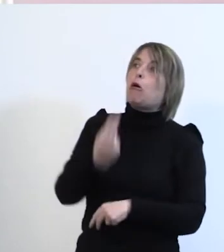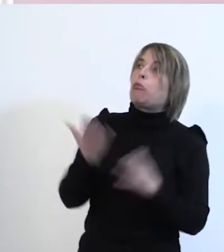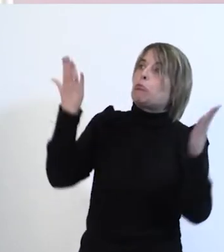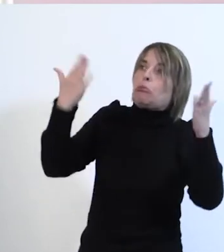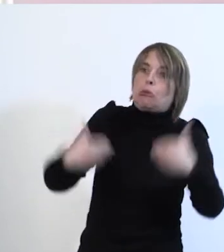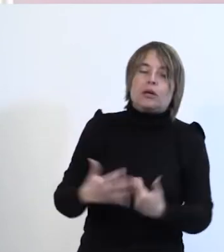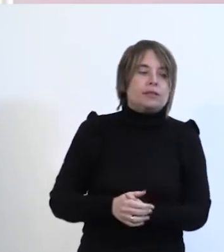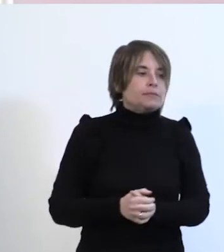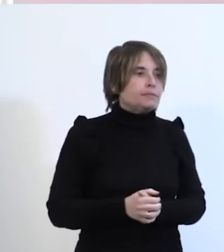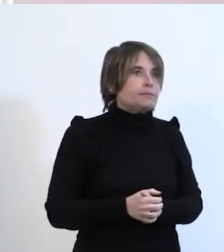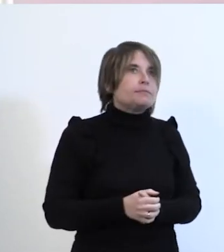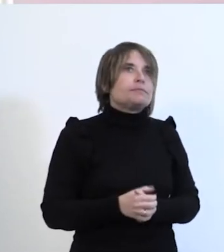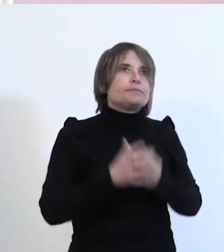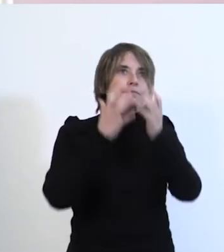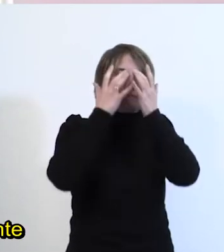nada.